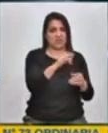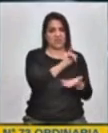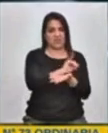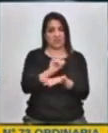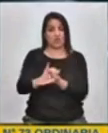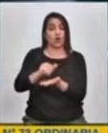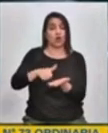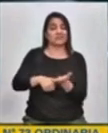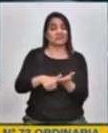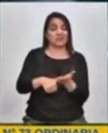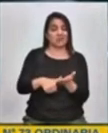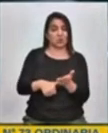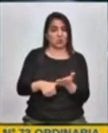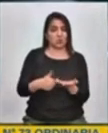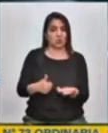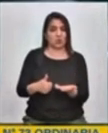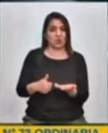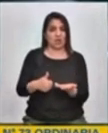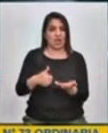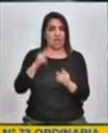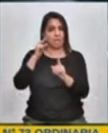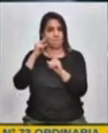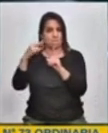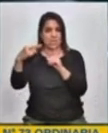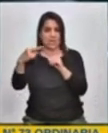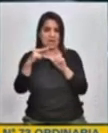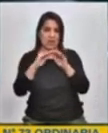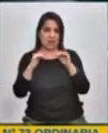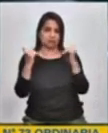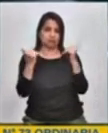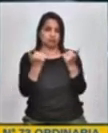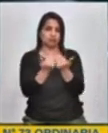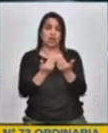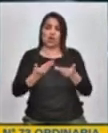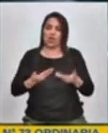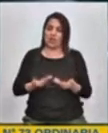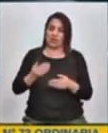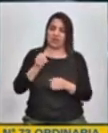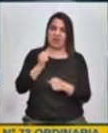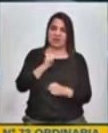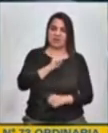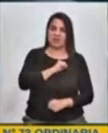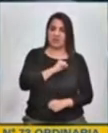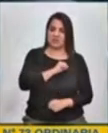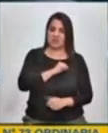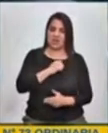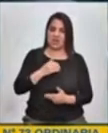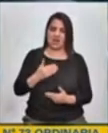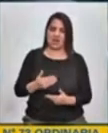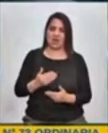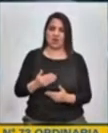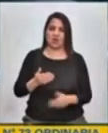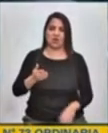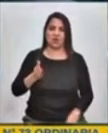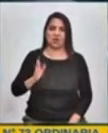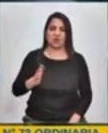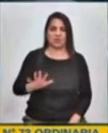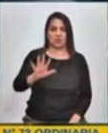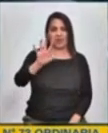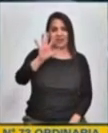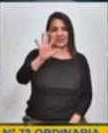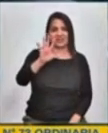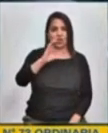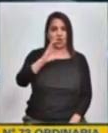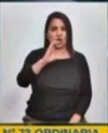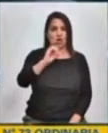seguros tengan una mirada compartida. Hoy día en Santiago, no sé, ha pasado el tiempo, pero creo que siguen habiendo